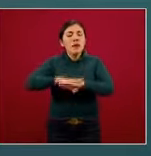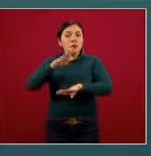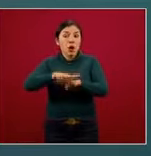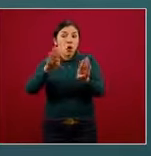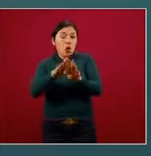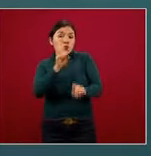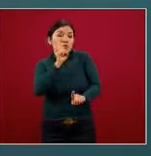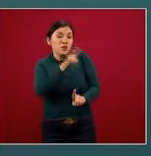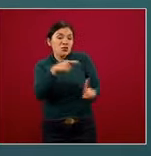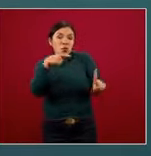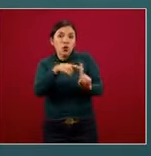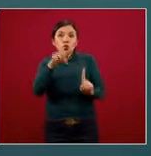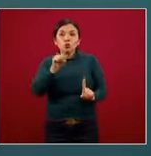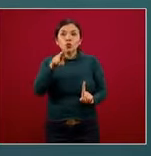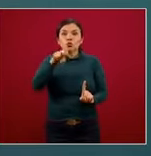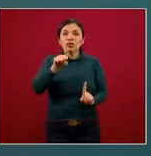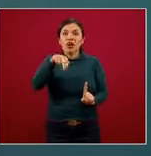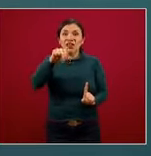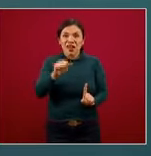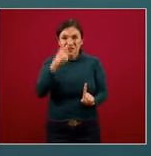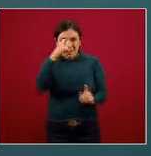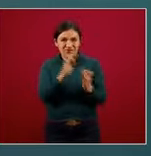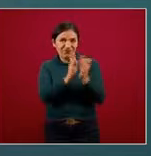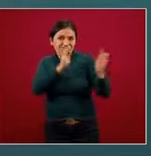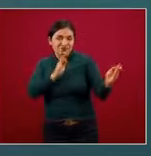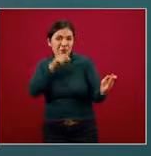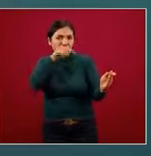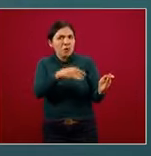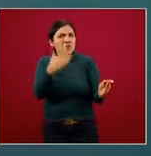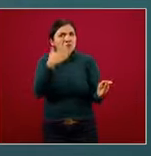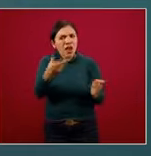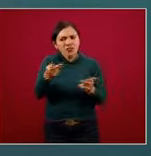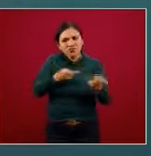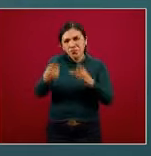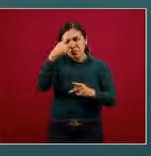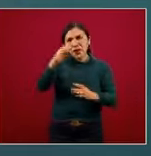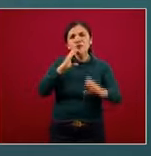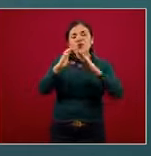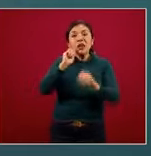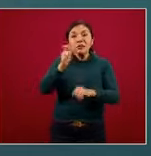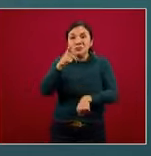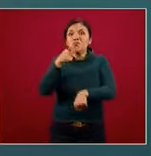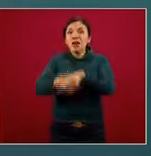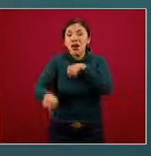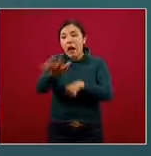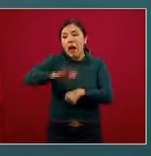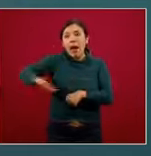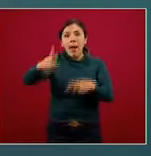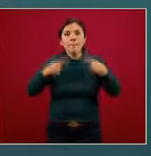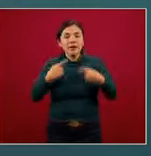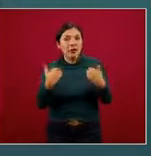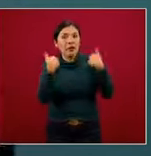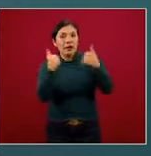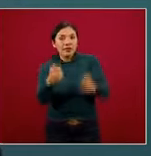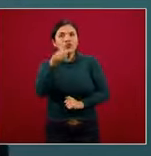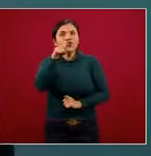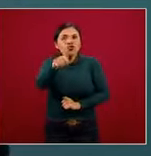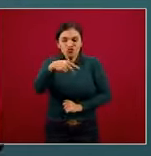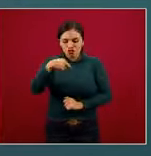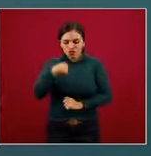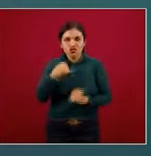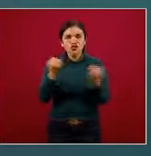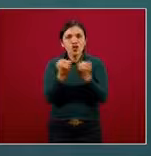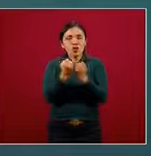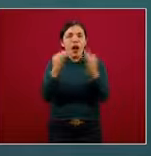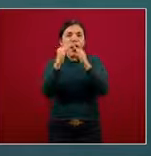sido referencia también como una buena estrategia de comunicación de riesgos a la población, a ustedes y a nosotros